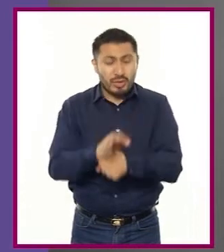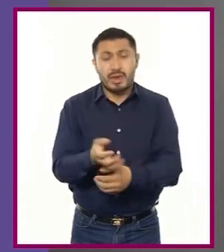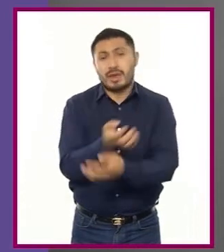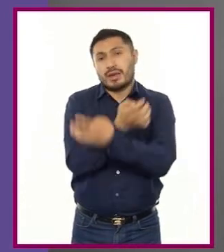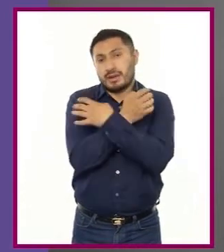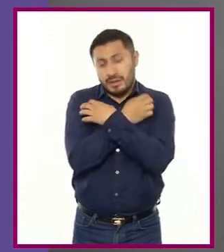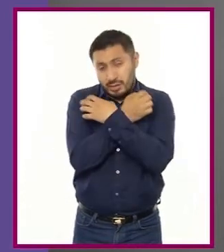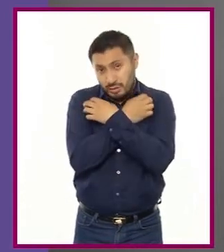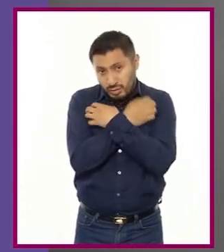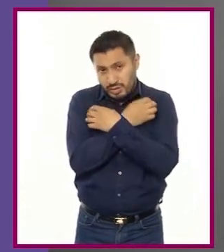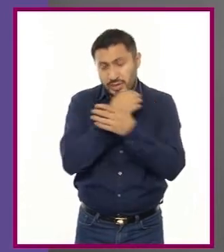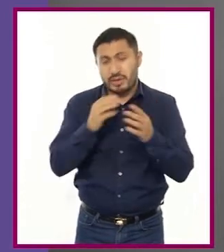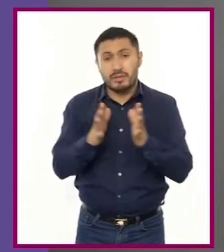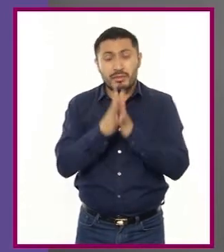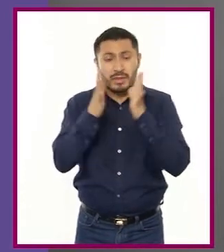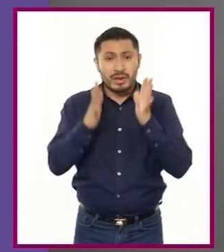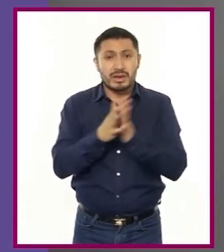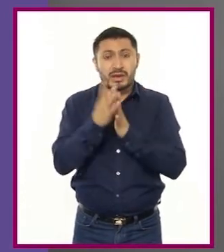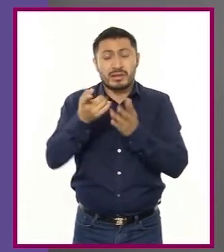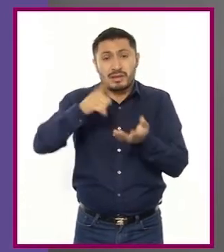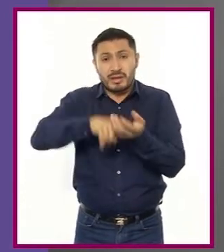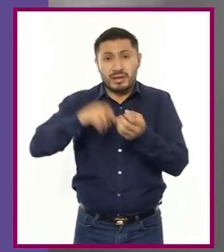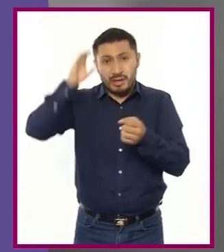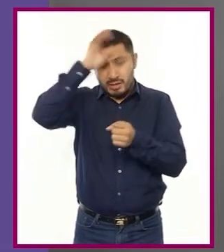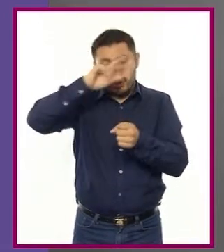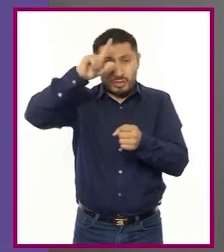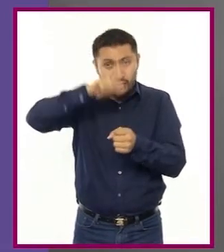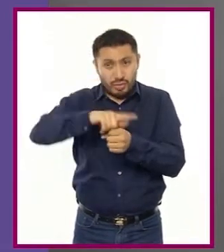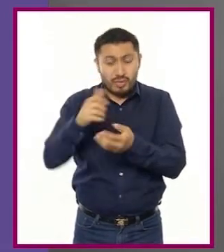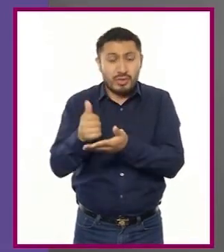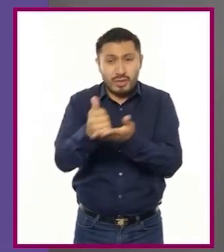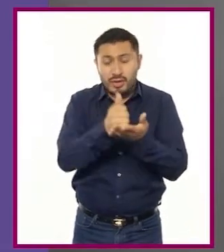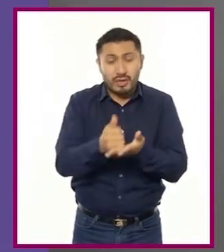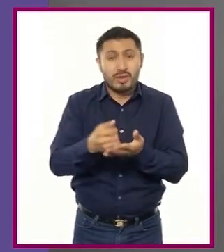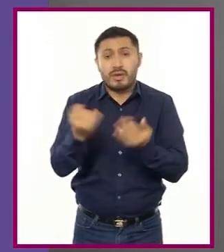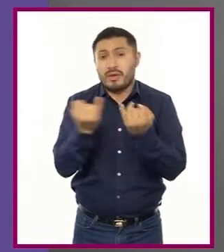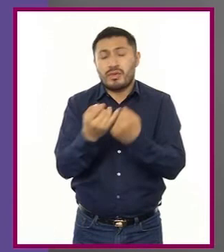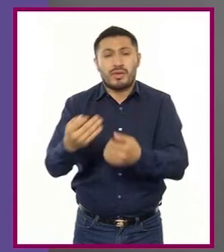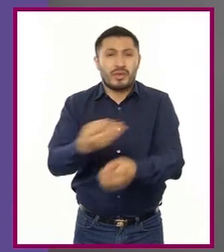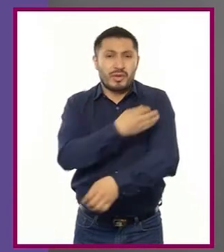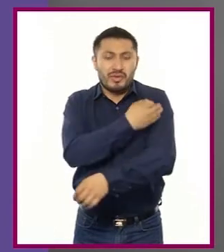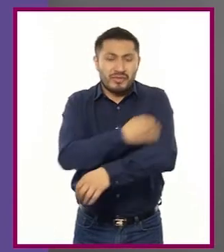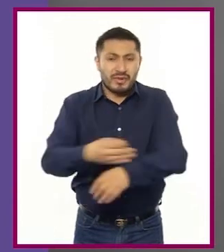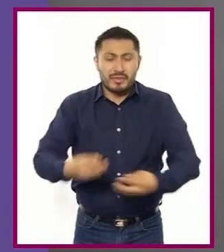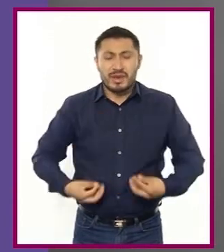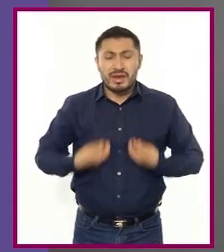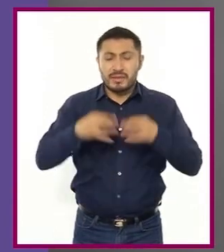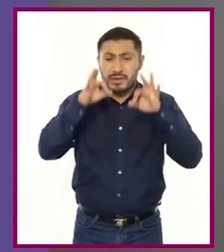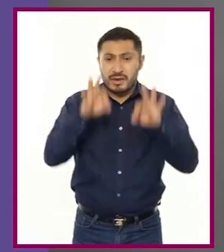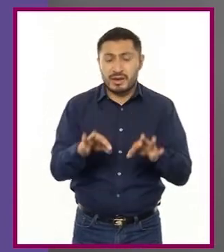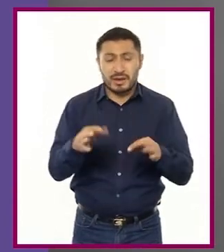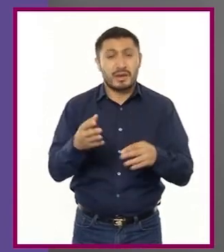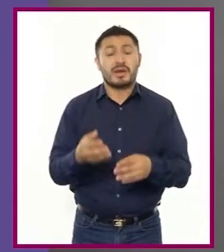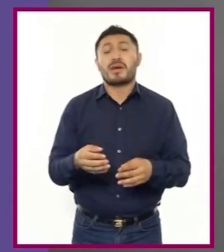educación, la participación en la cultura, la vida familiar, un nivel de vida digno y al